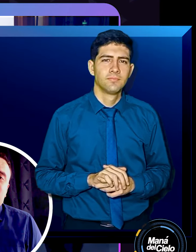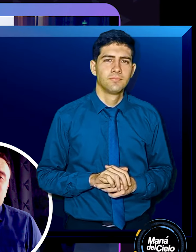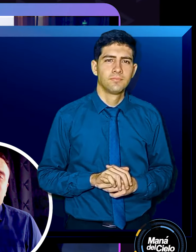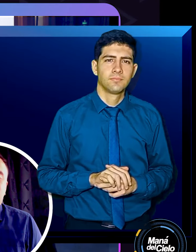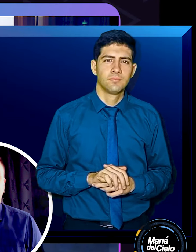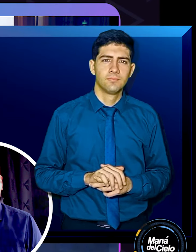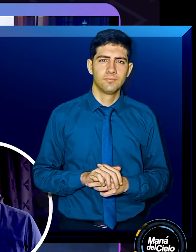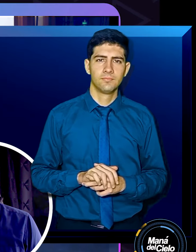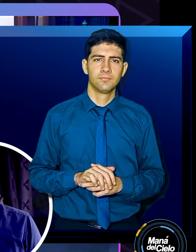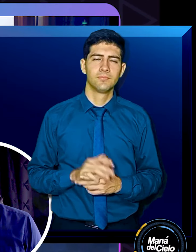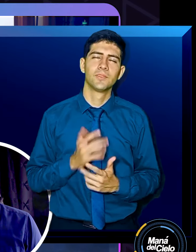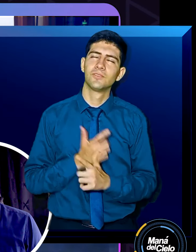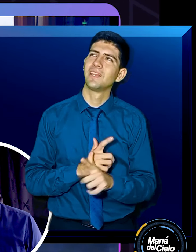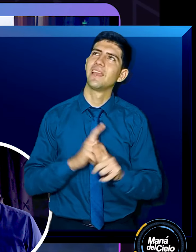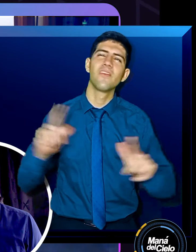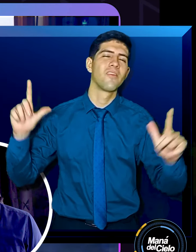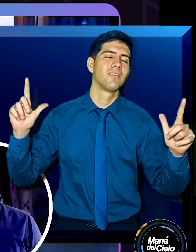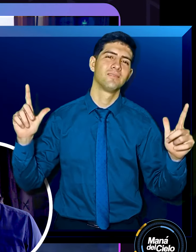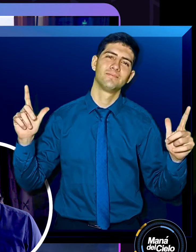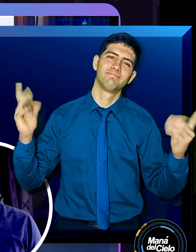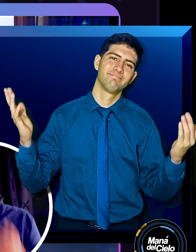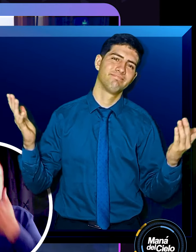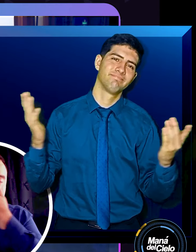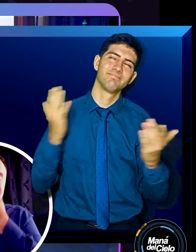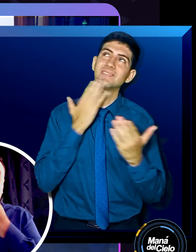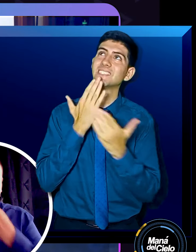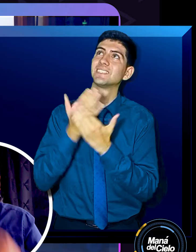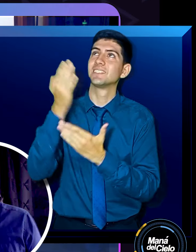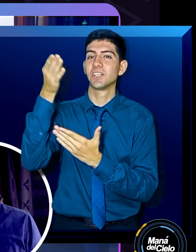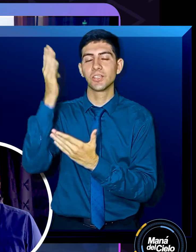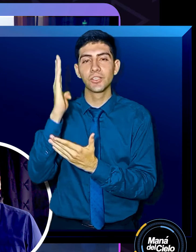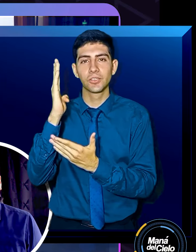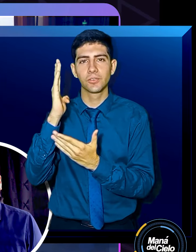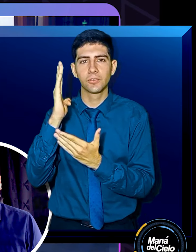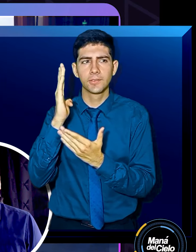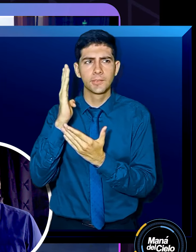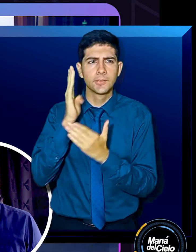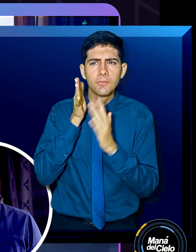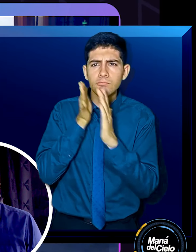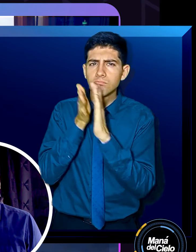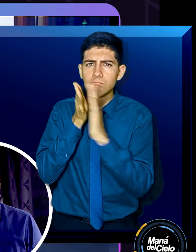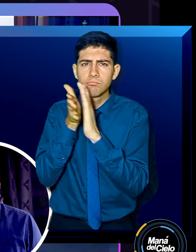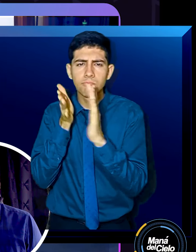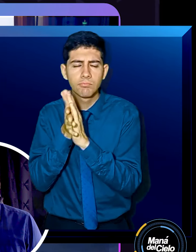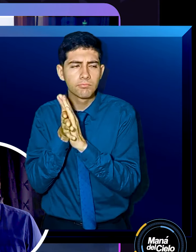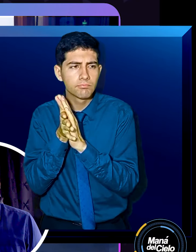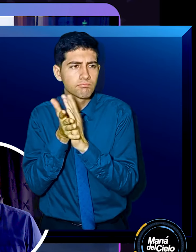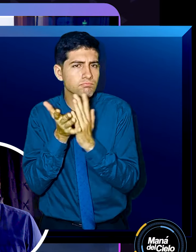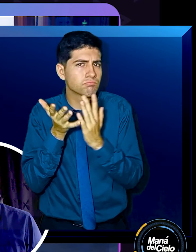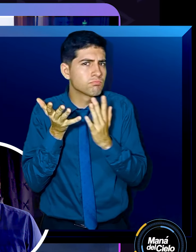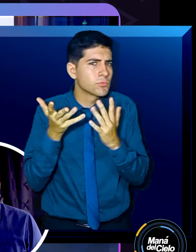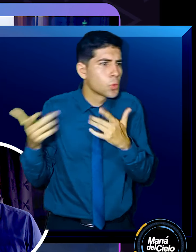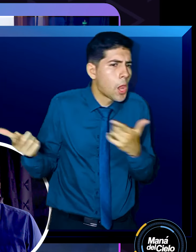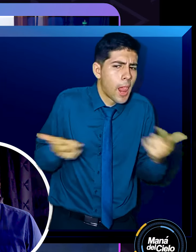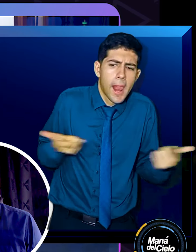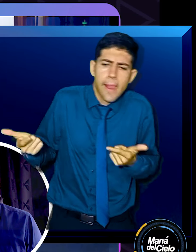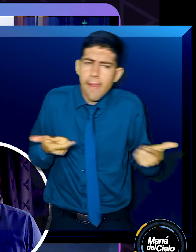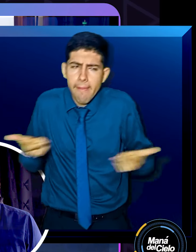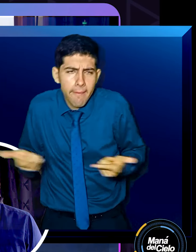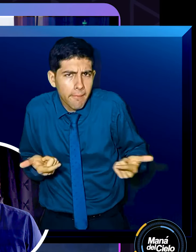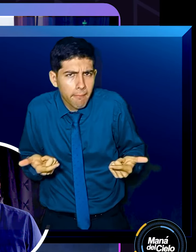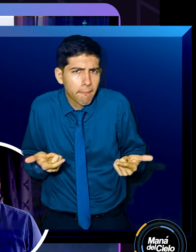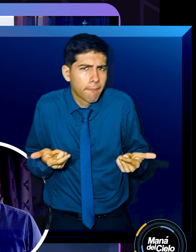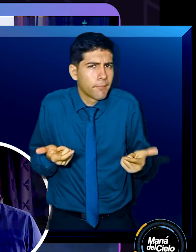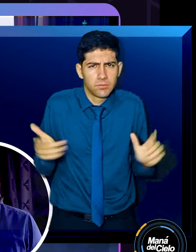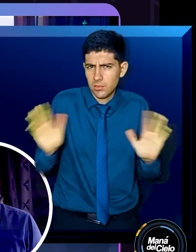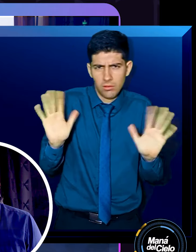Él me hizo libre. No estamos hablando de no beligerancia, de no estar en guerra. No estamos hablando